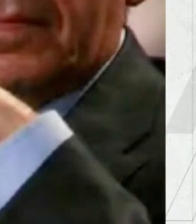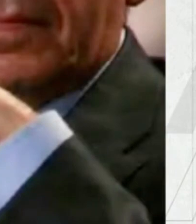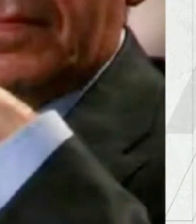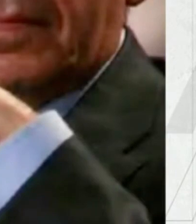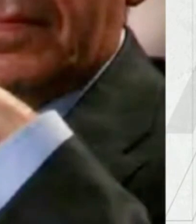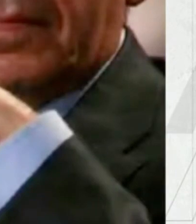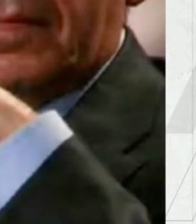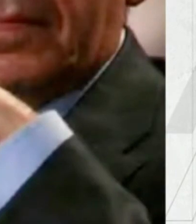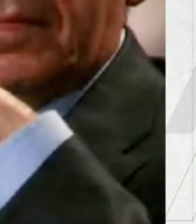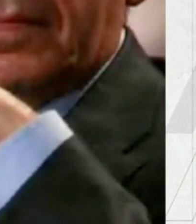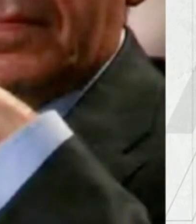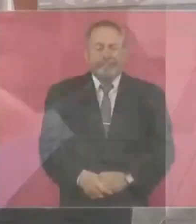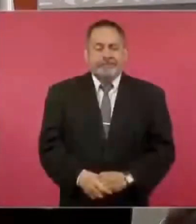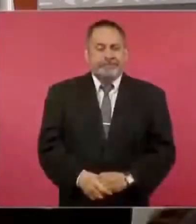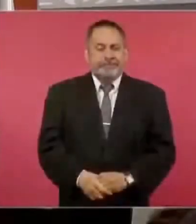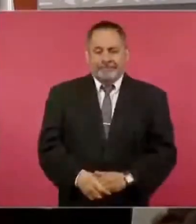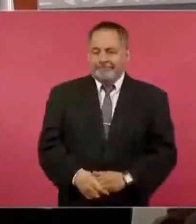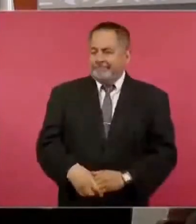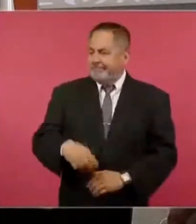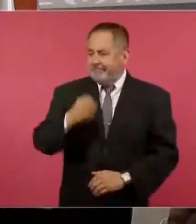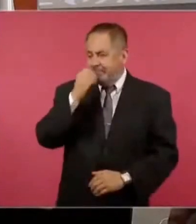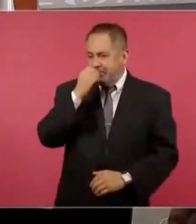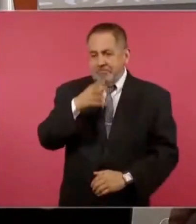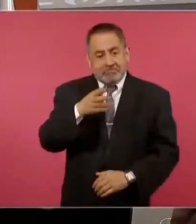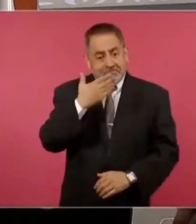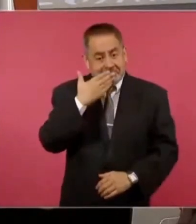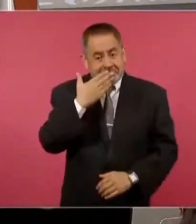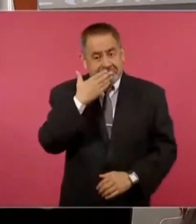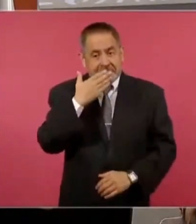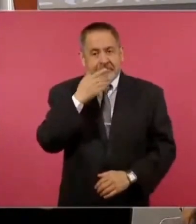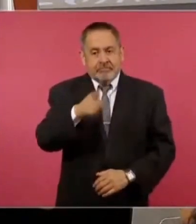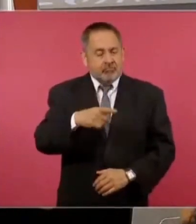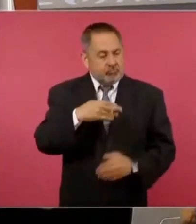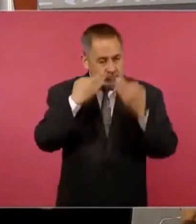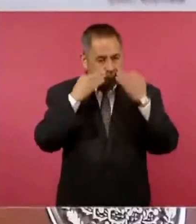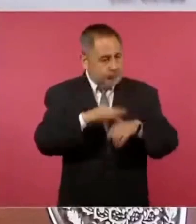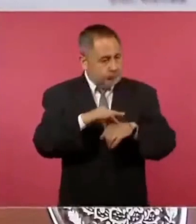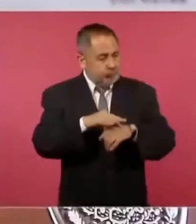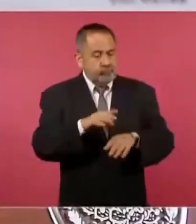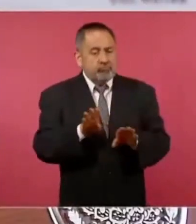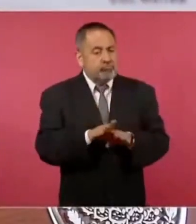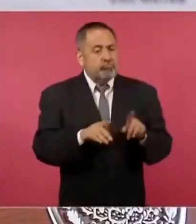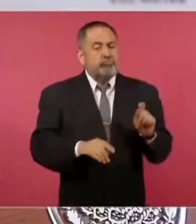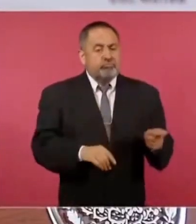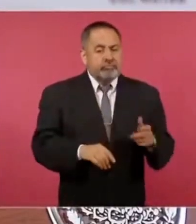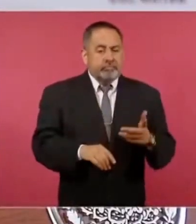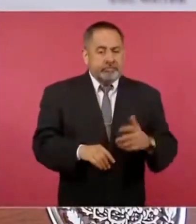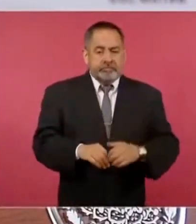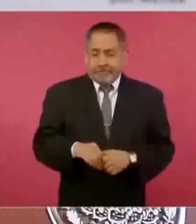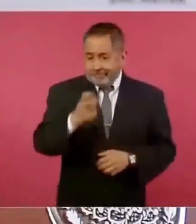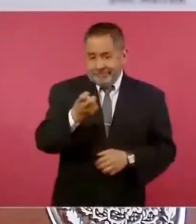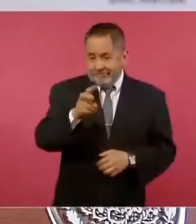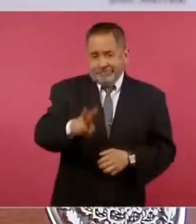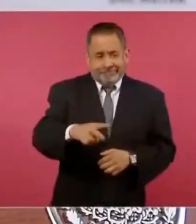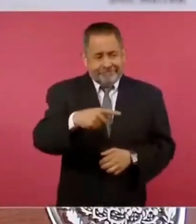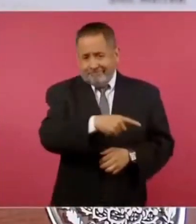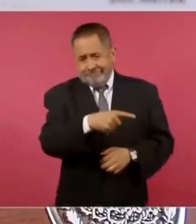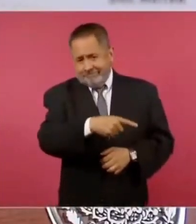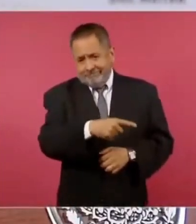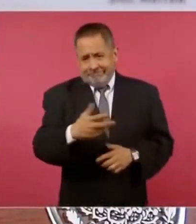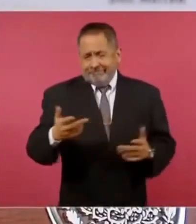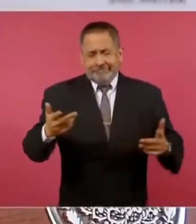Es que es buenísimo el testimonio, porque es eso, o